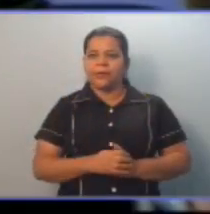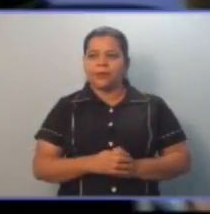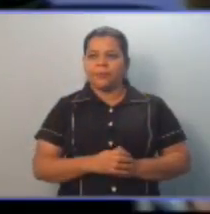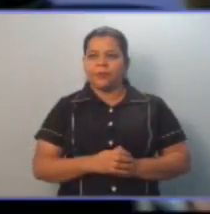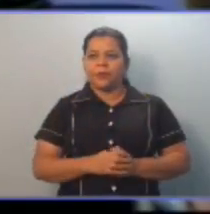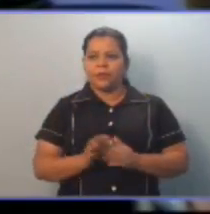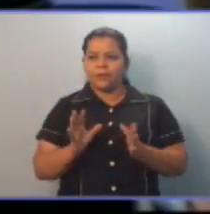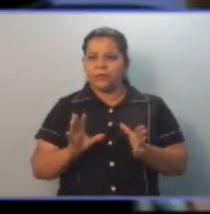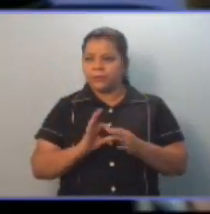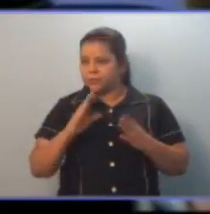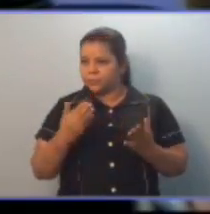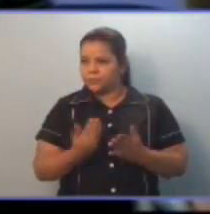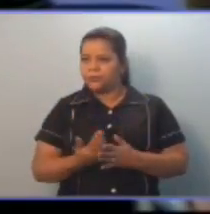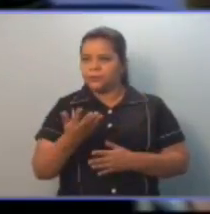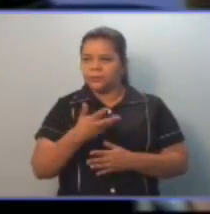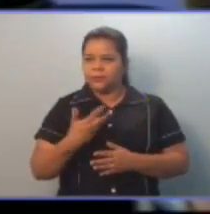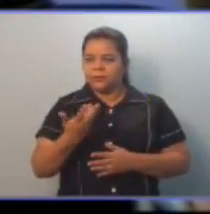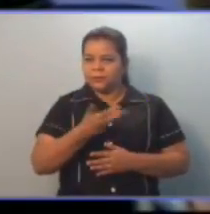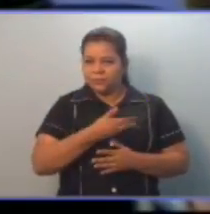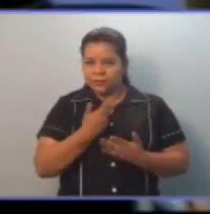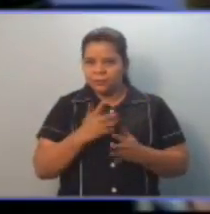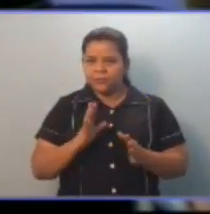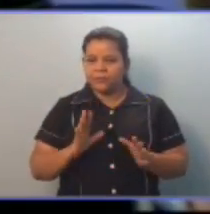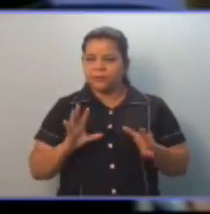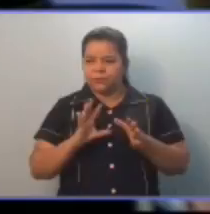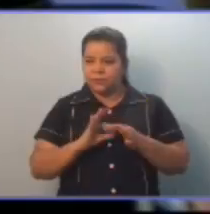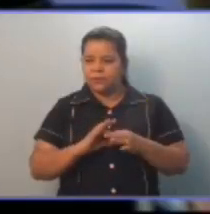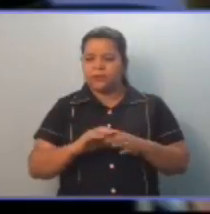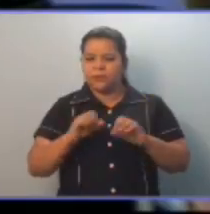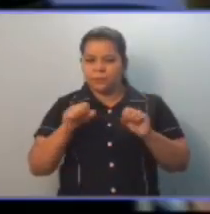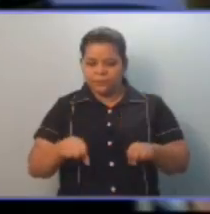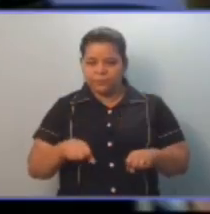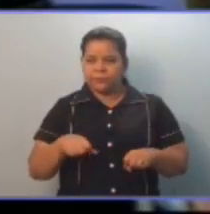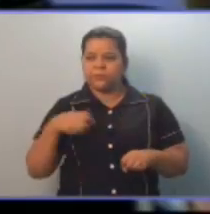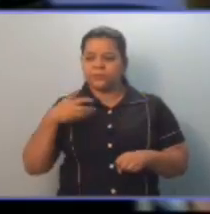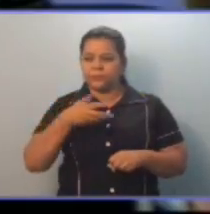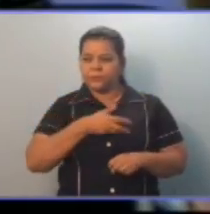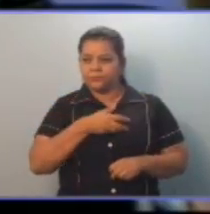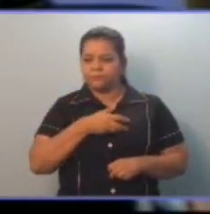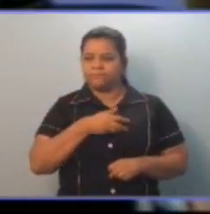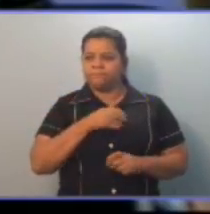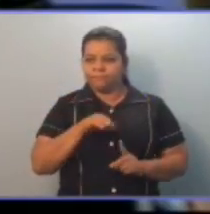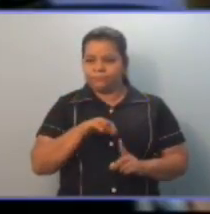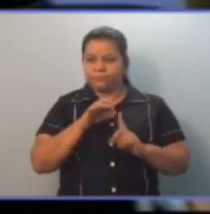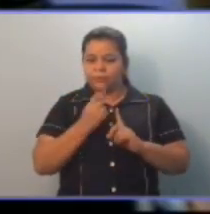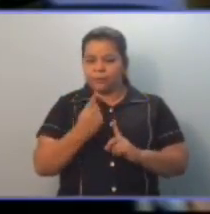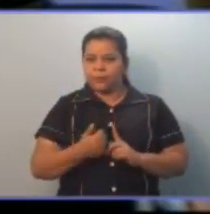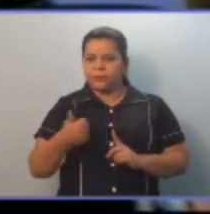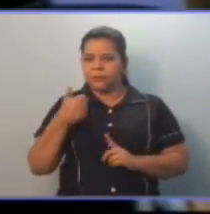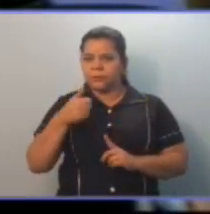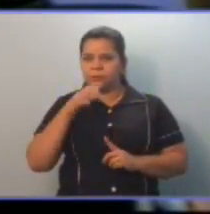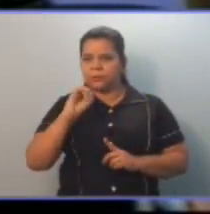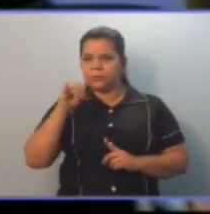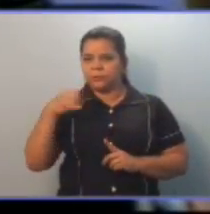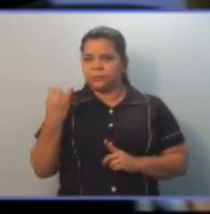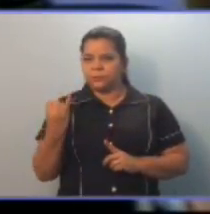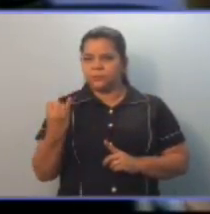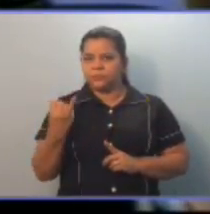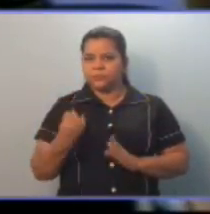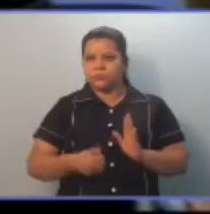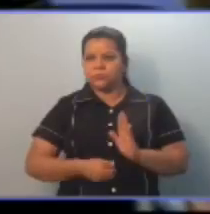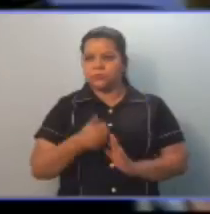y poder medir nosotros los atributos que estamos queriendo encontrar en los magistrados para la Sala de lo Constitucional.